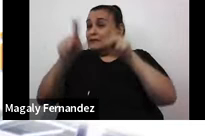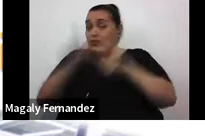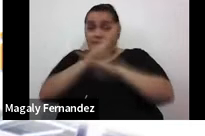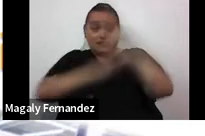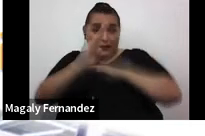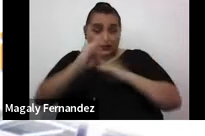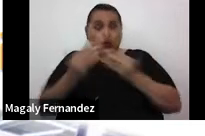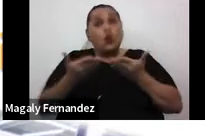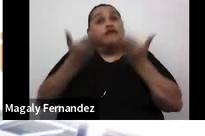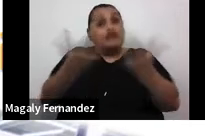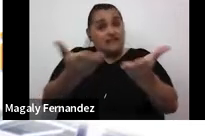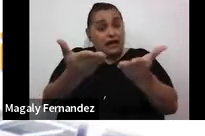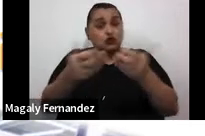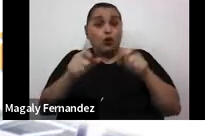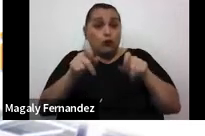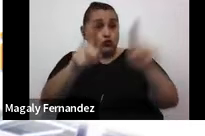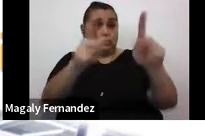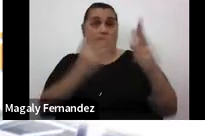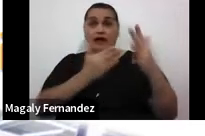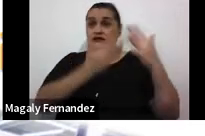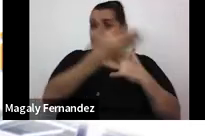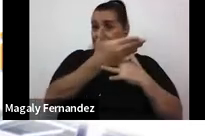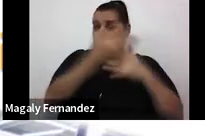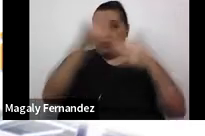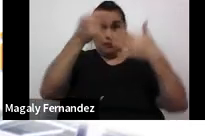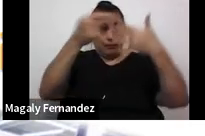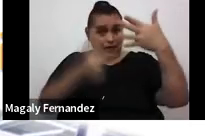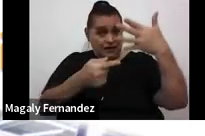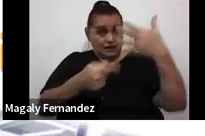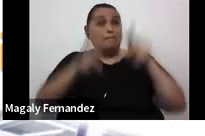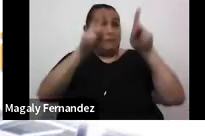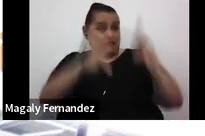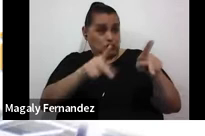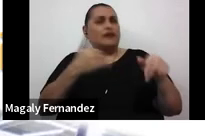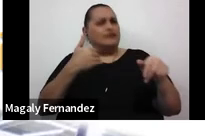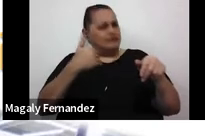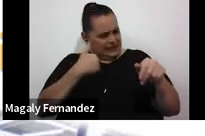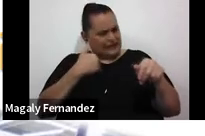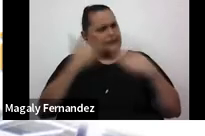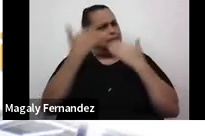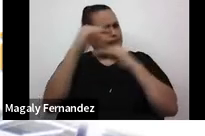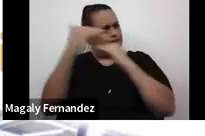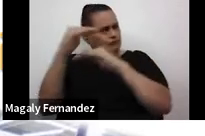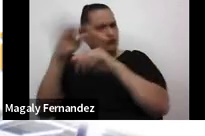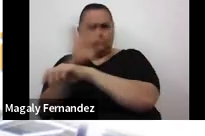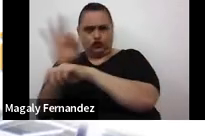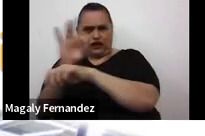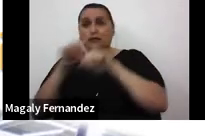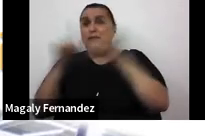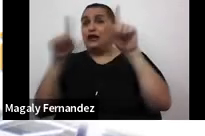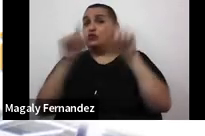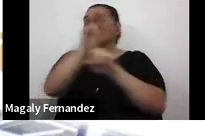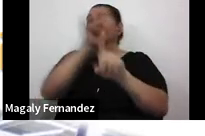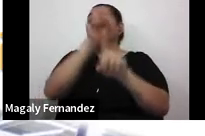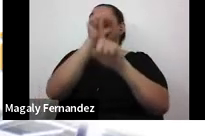accesibilidad etcétera esta persona Aunque siga teniendo limitaciones funcionales ya no estará en situación de discapacidad